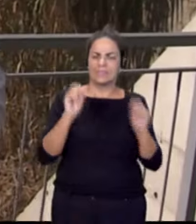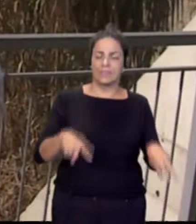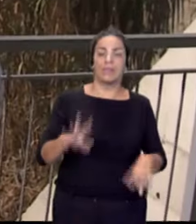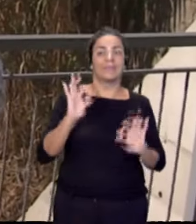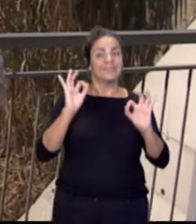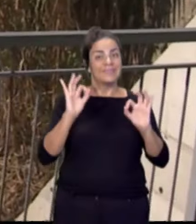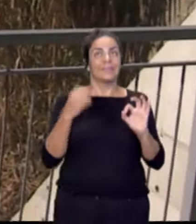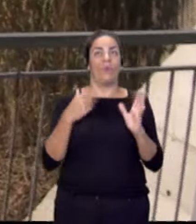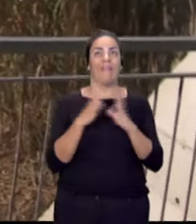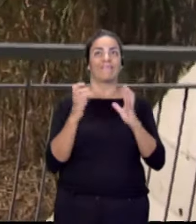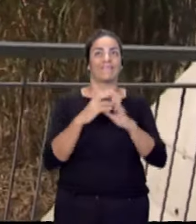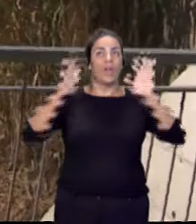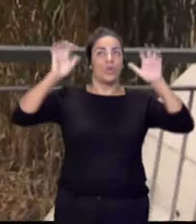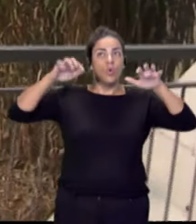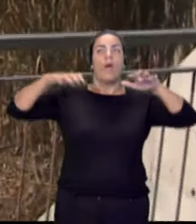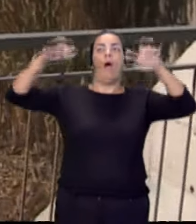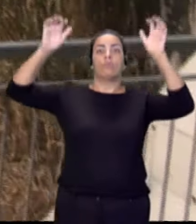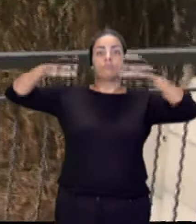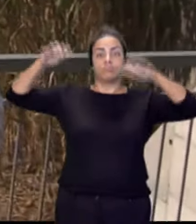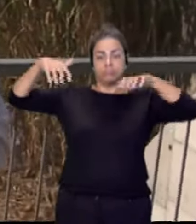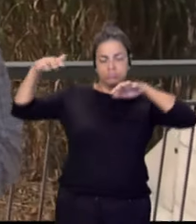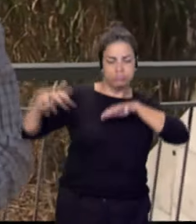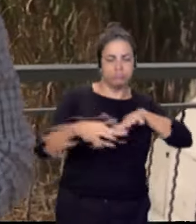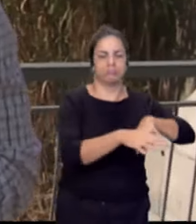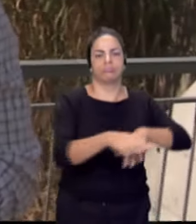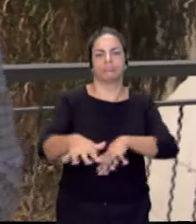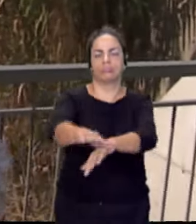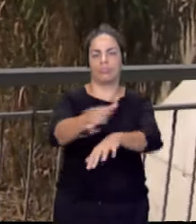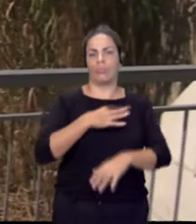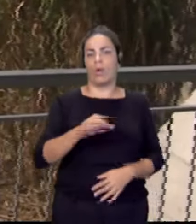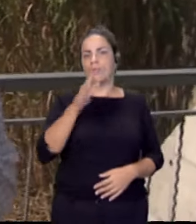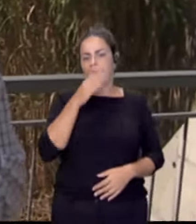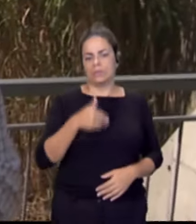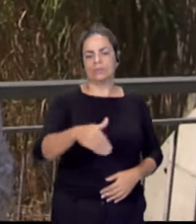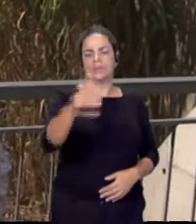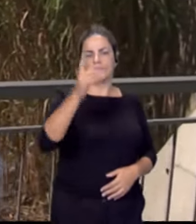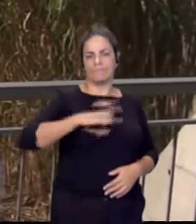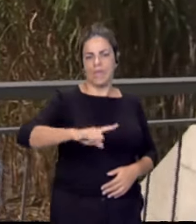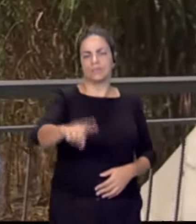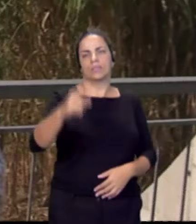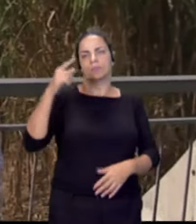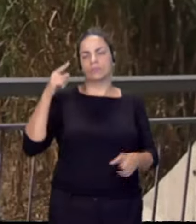ese ansiado agua, correr por ellas durante las próximas semanas y meses, para que, bueno, ese agua